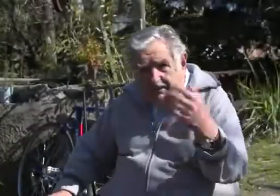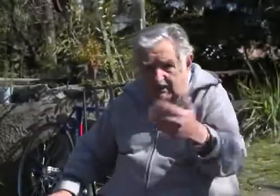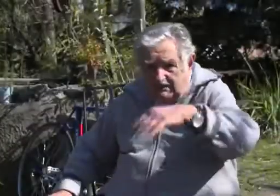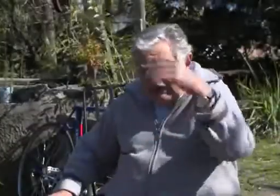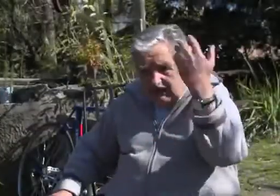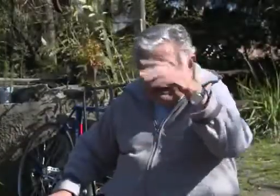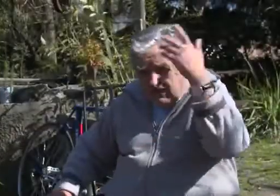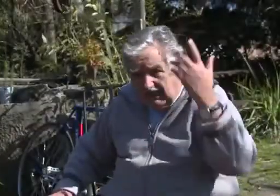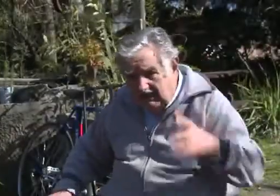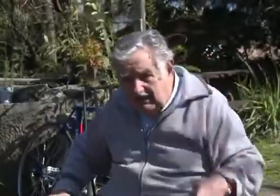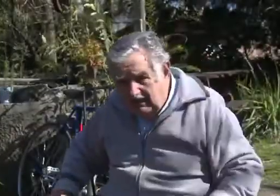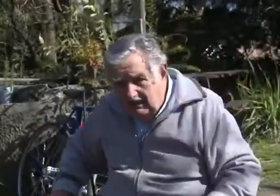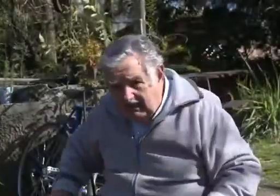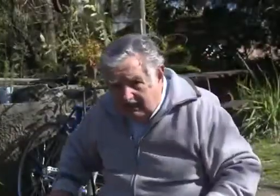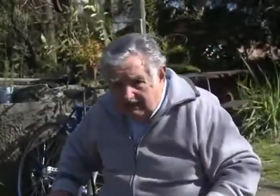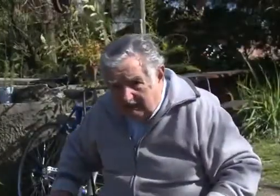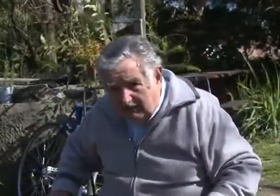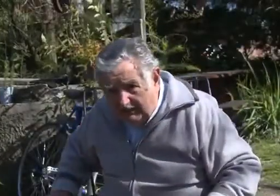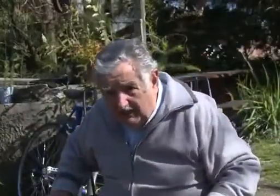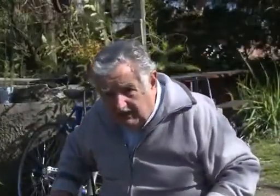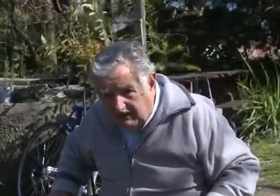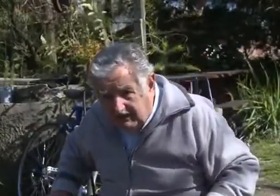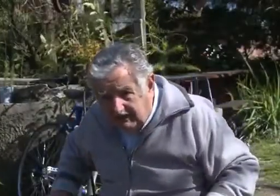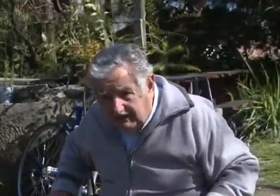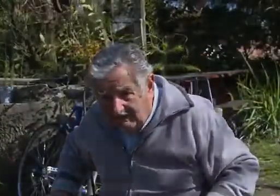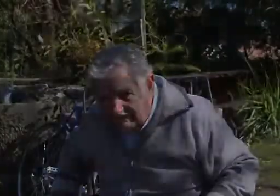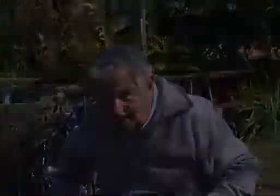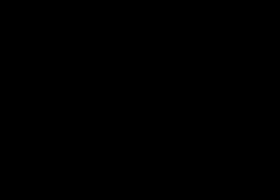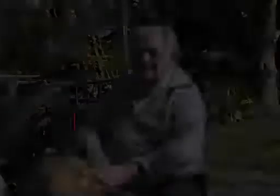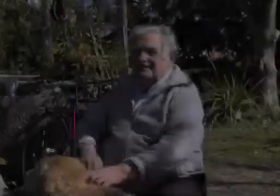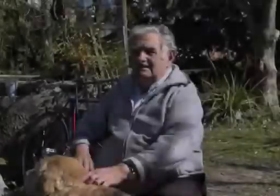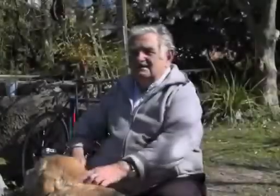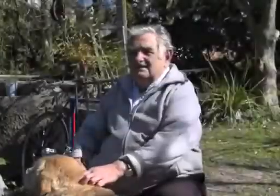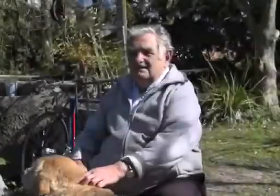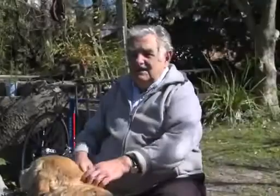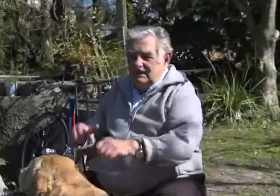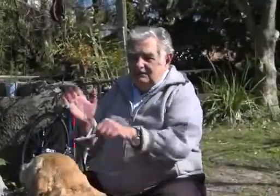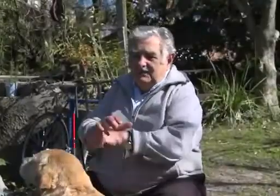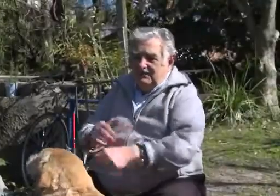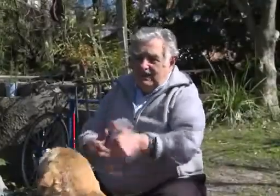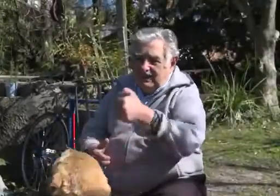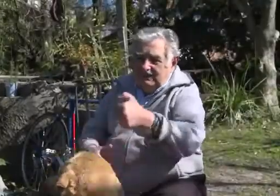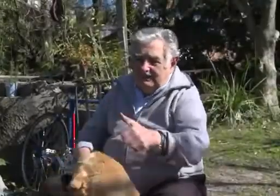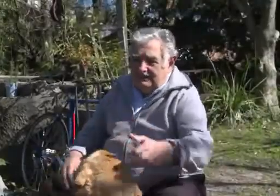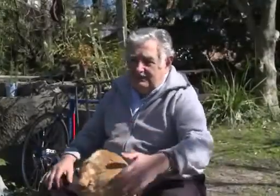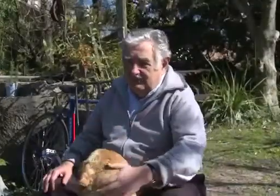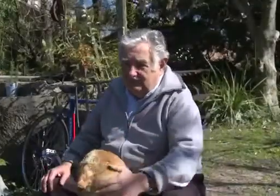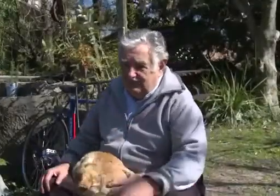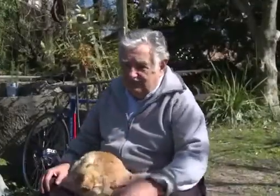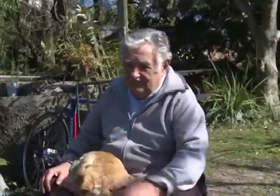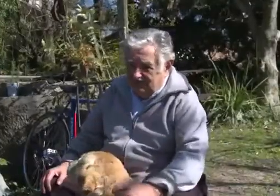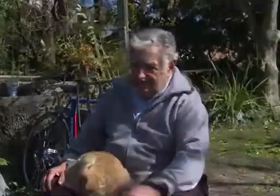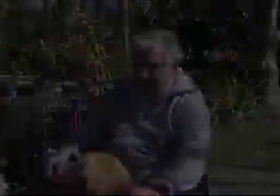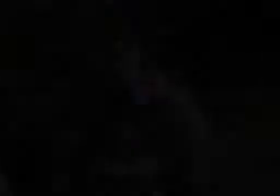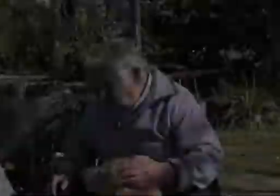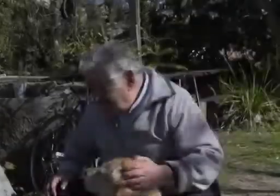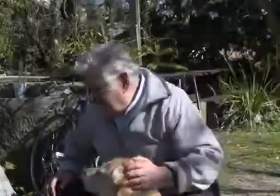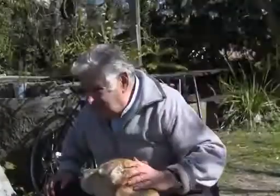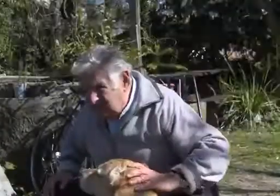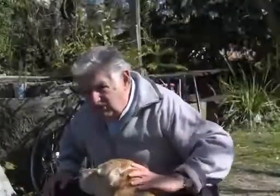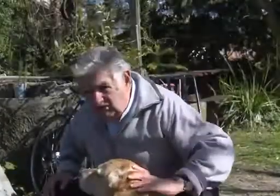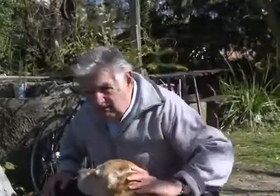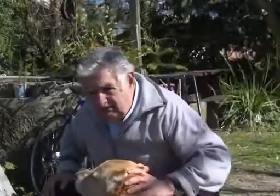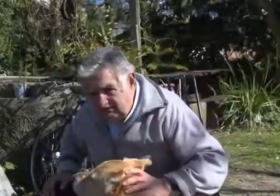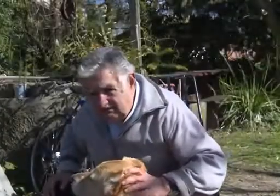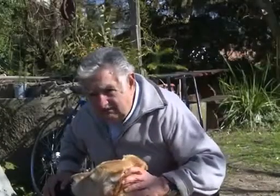Es una planta que se las trae, la cantidad de propiedades que tiene. ¿Habrá quienes quieran venir a hacer turismo de marihuana acá? No, de acá van a hacer turismo, no, no. La